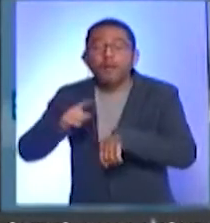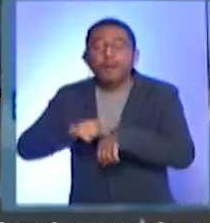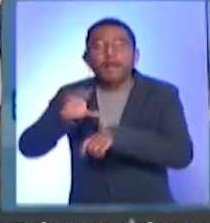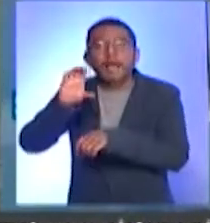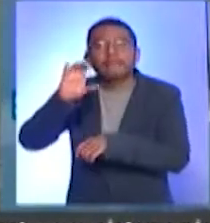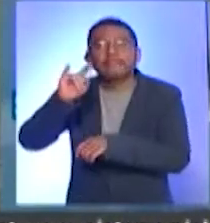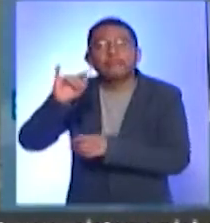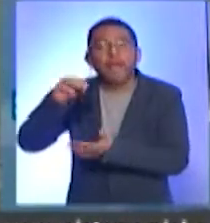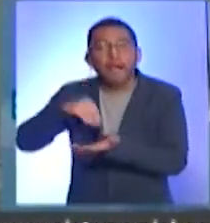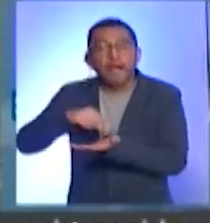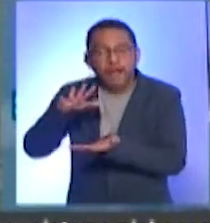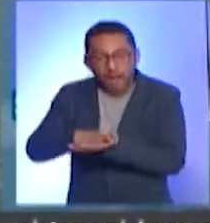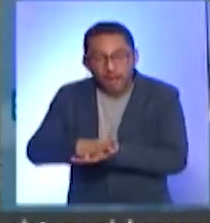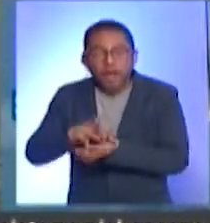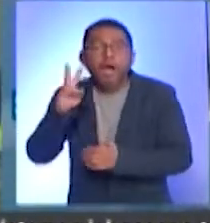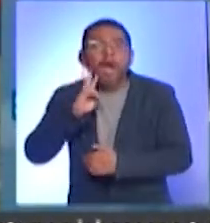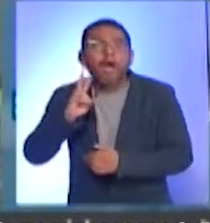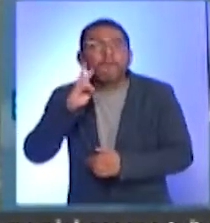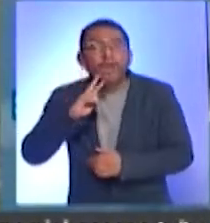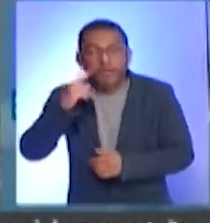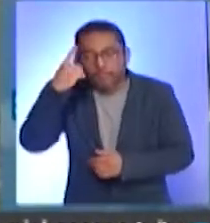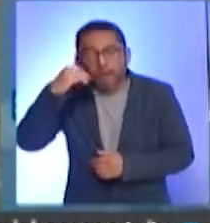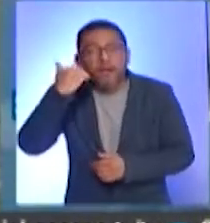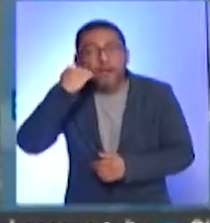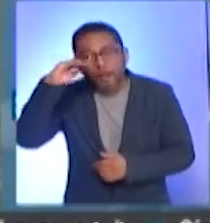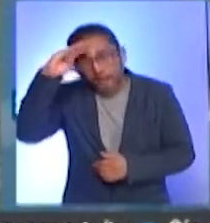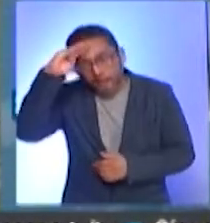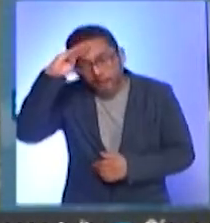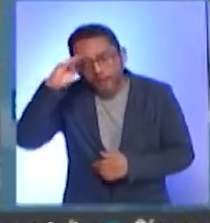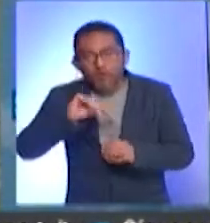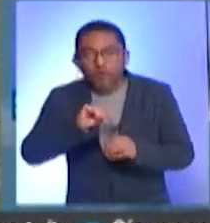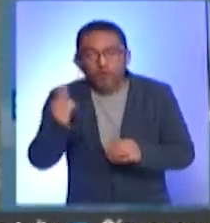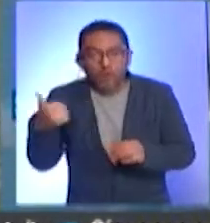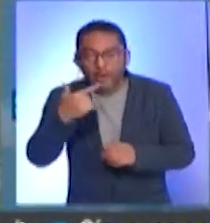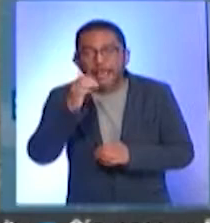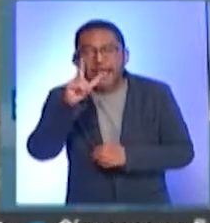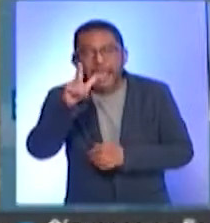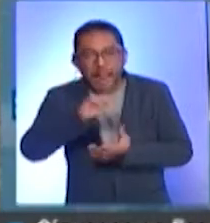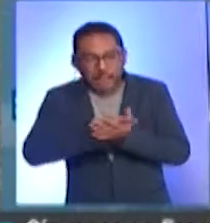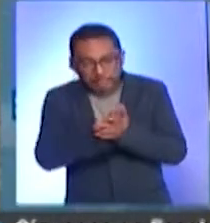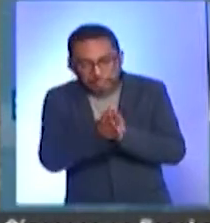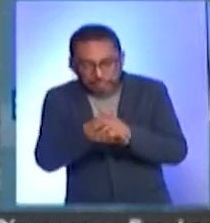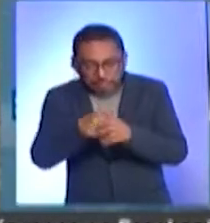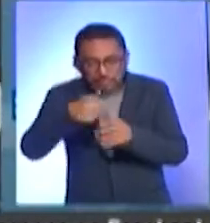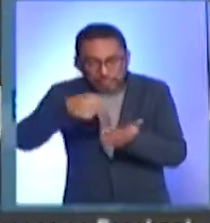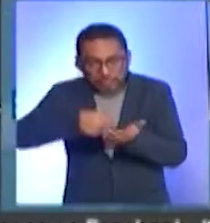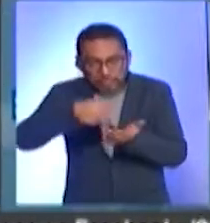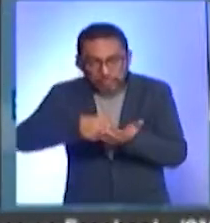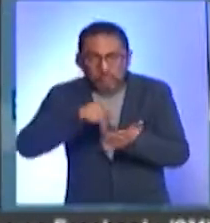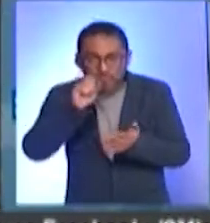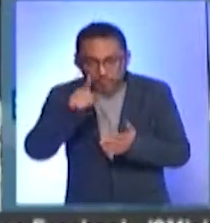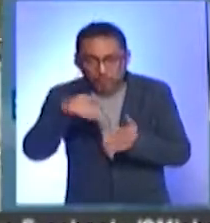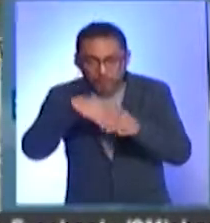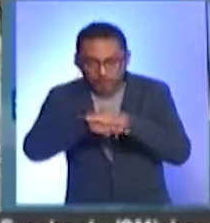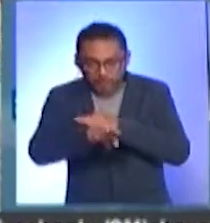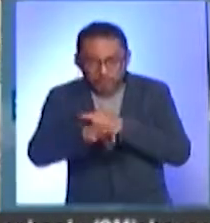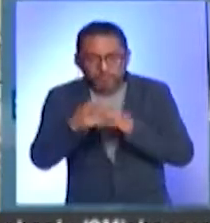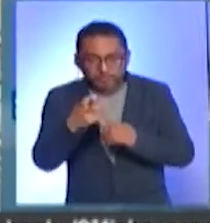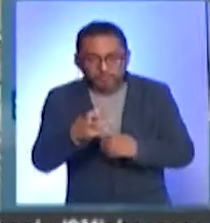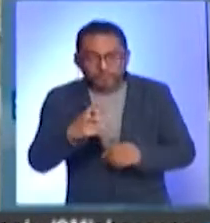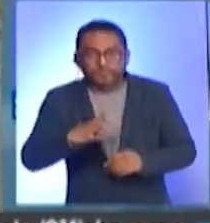reciben tomándole la temperatura y poniendo gel anti bacterial acá dentro de las instalaciones pues